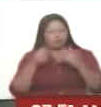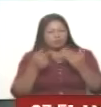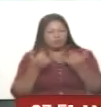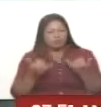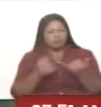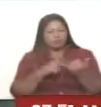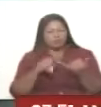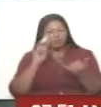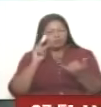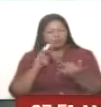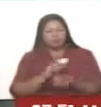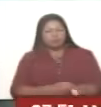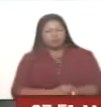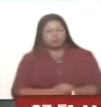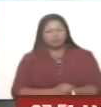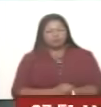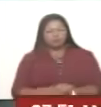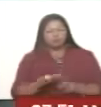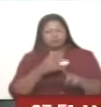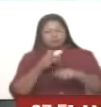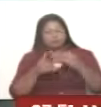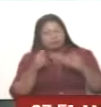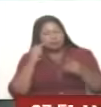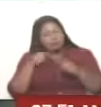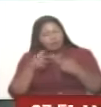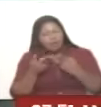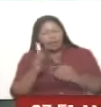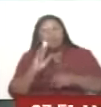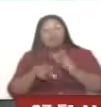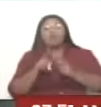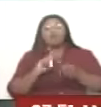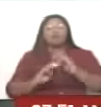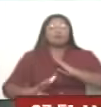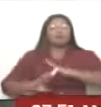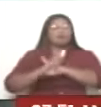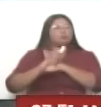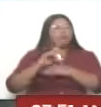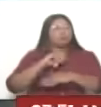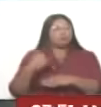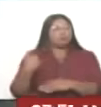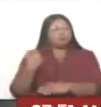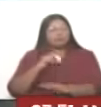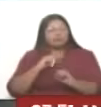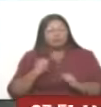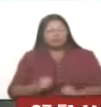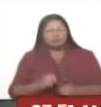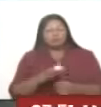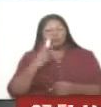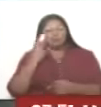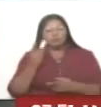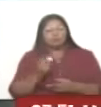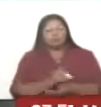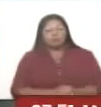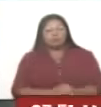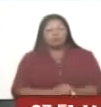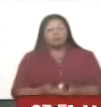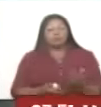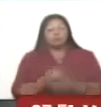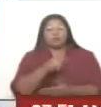omitiendo olímpicamente y grotescamente que hay sanciones que nos han costado, les voy a dar una cifra, más